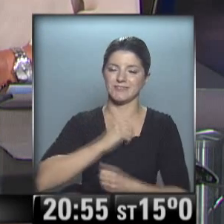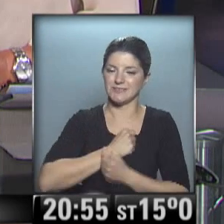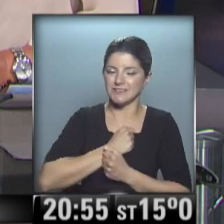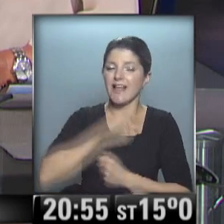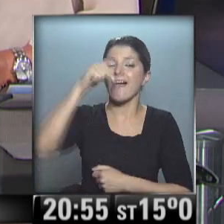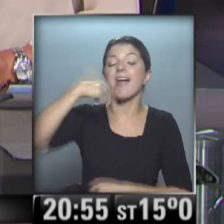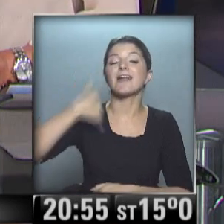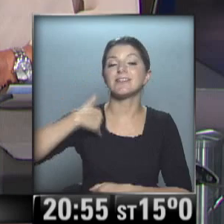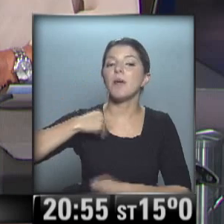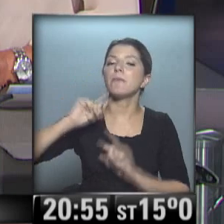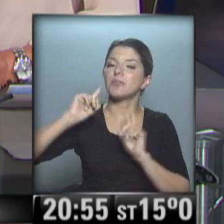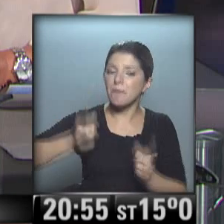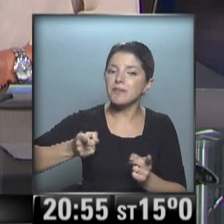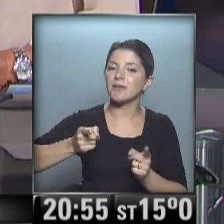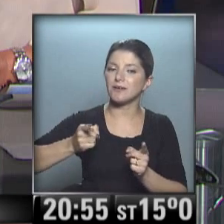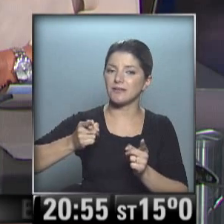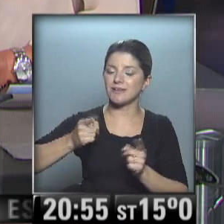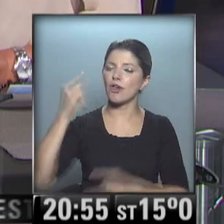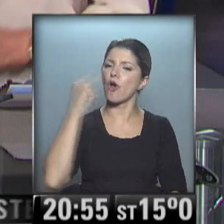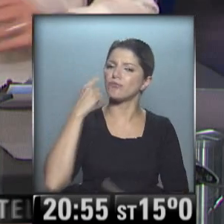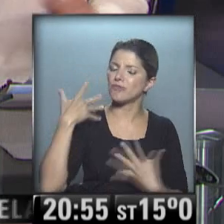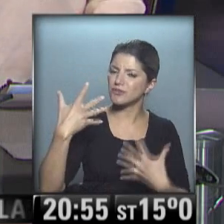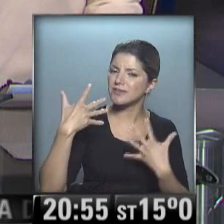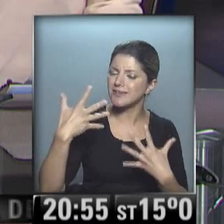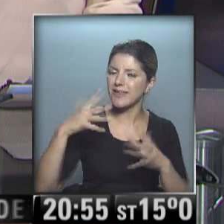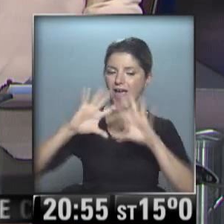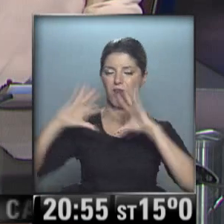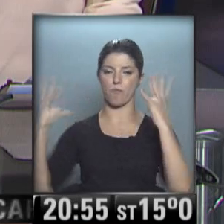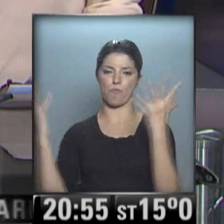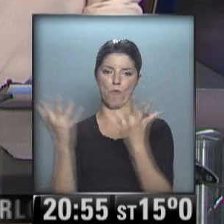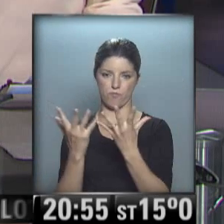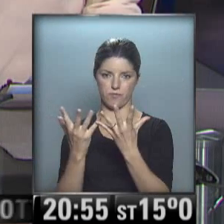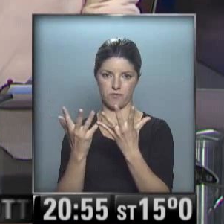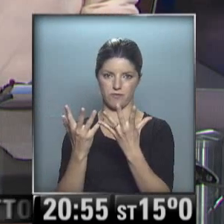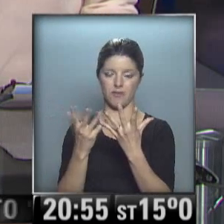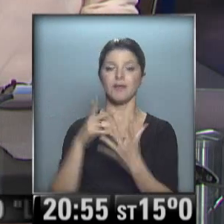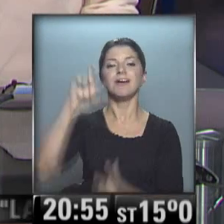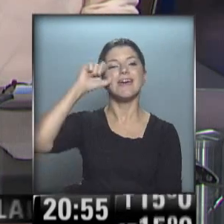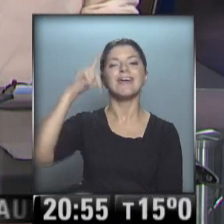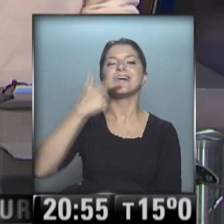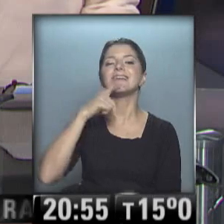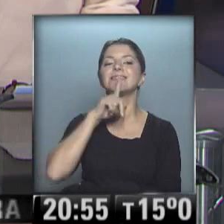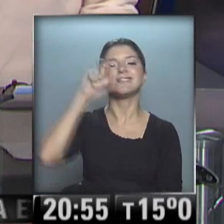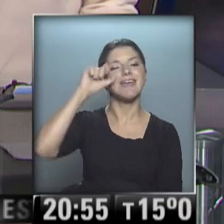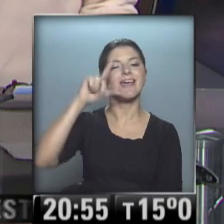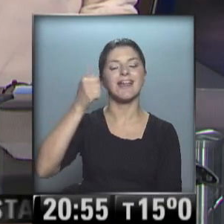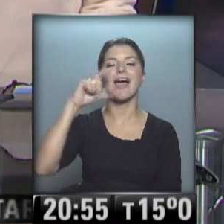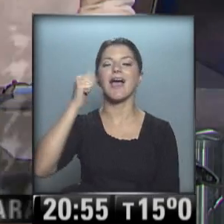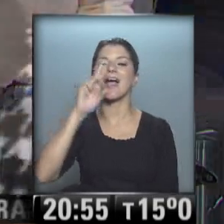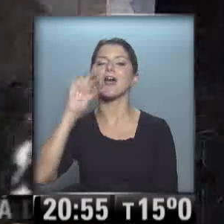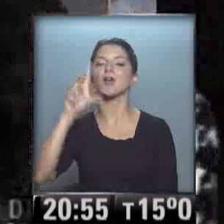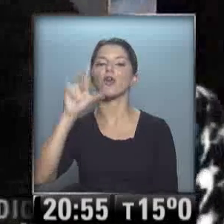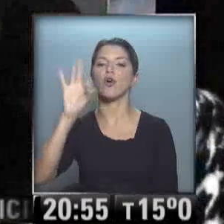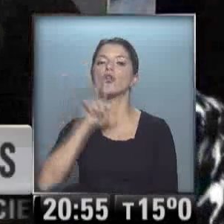República Argentina, pero estimada, también reconocida mundialmente. Estela de Carlotto, el informe especial.